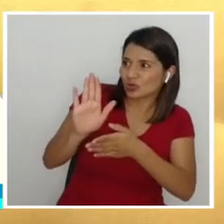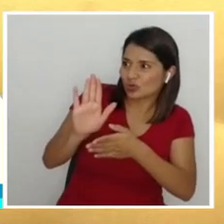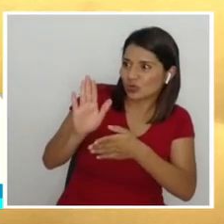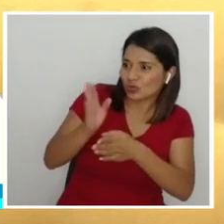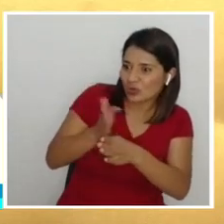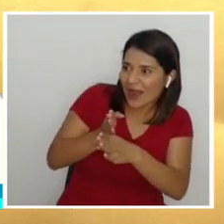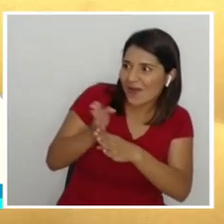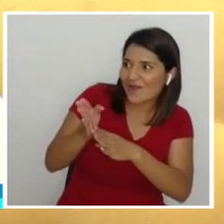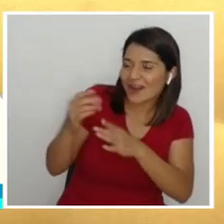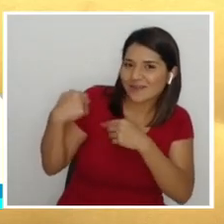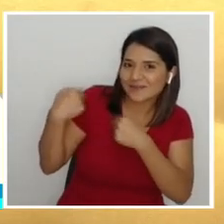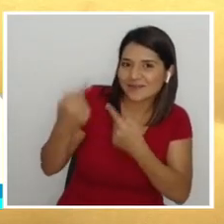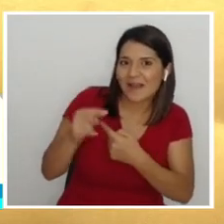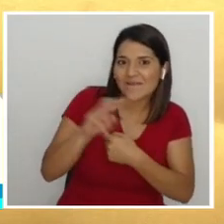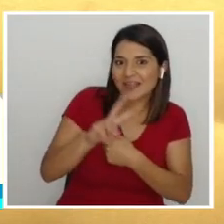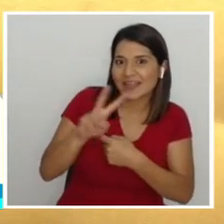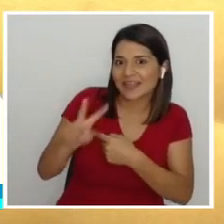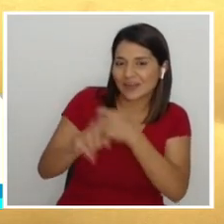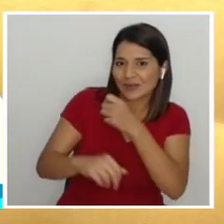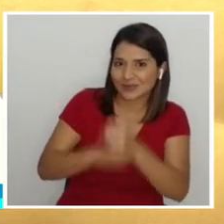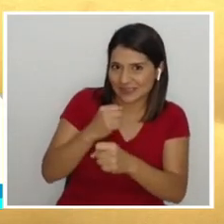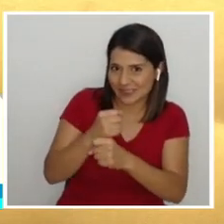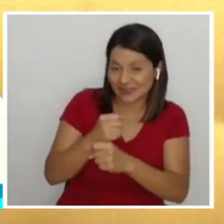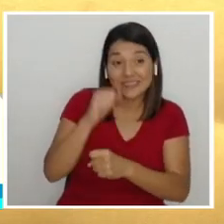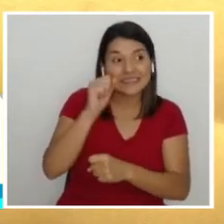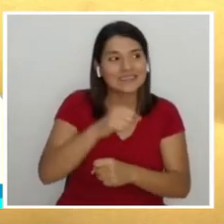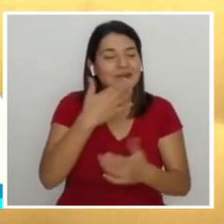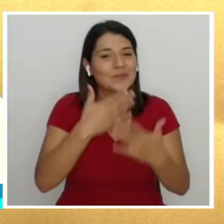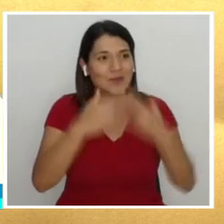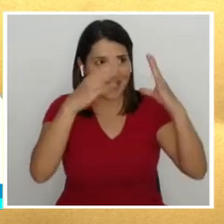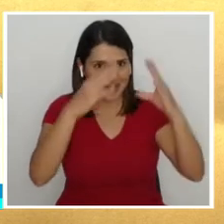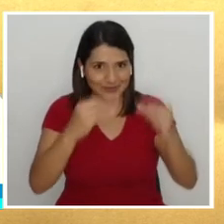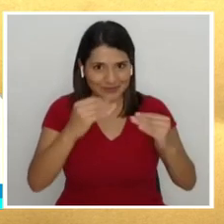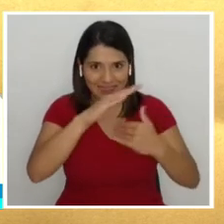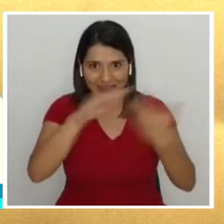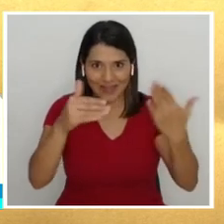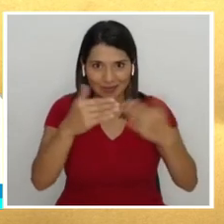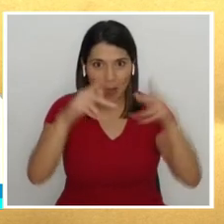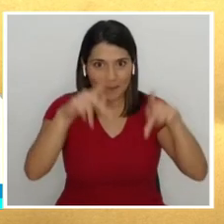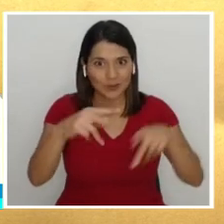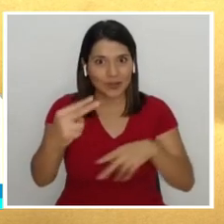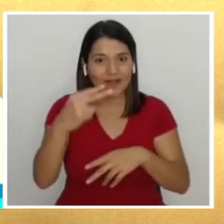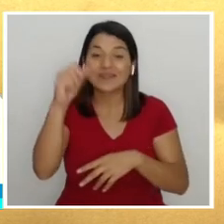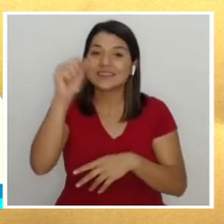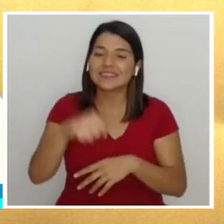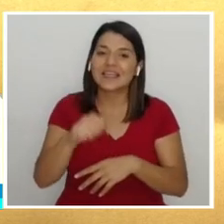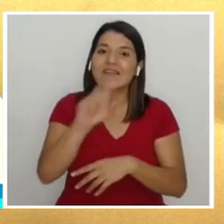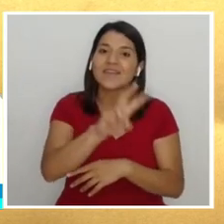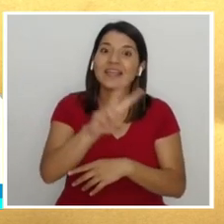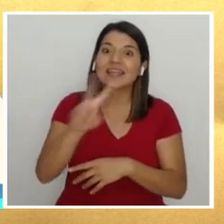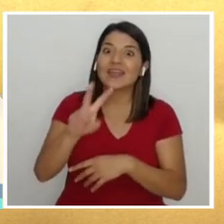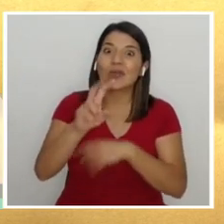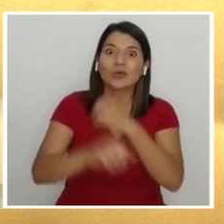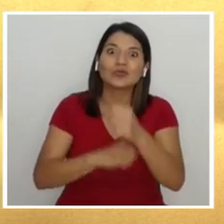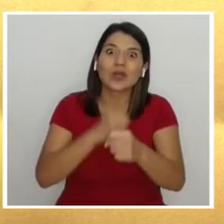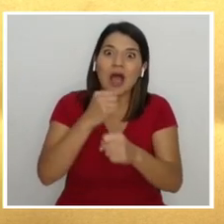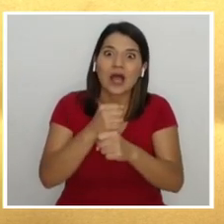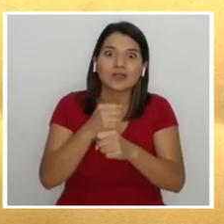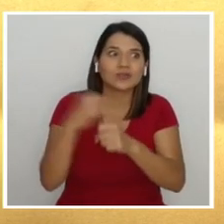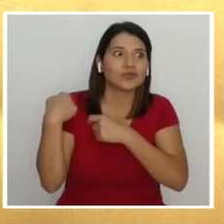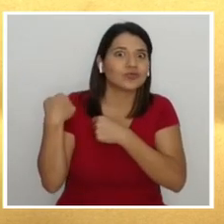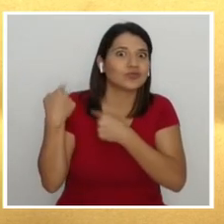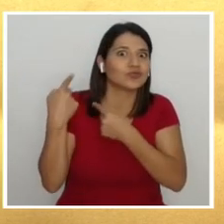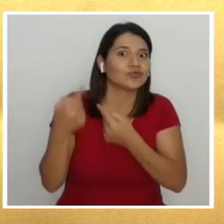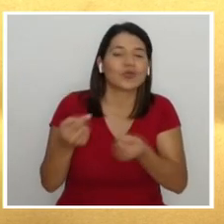todos los televidentes. 22 años que definitivamente han pasado muy rápido. Para